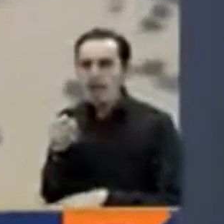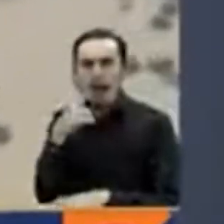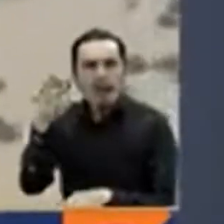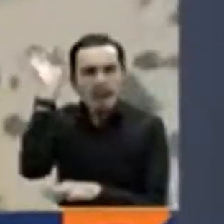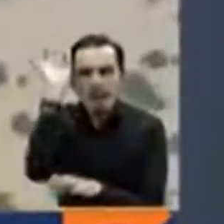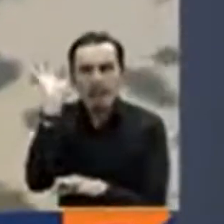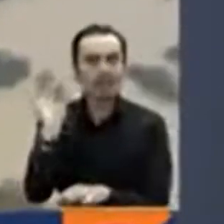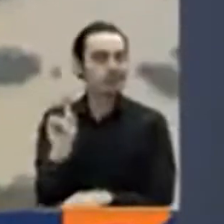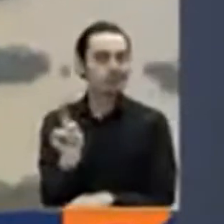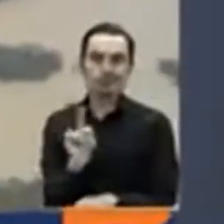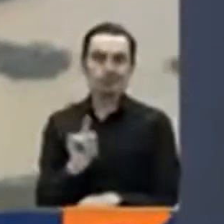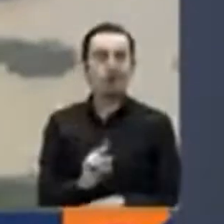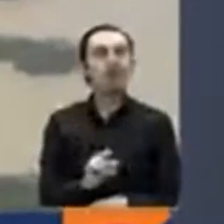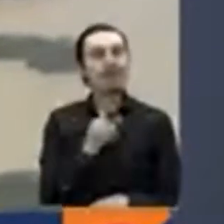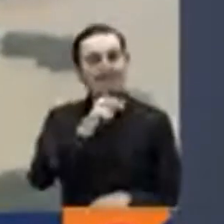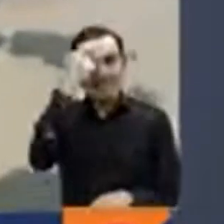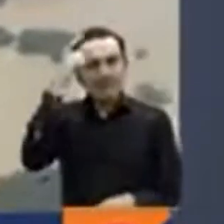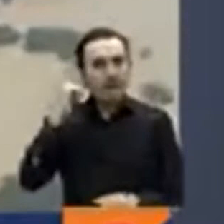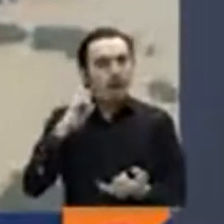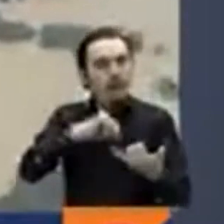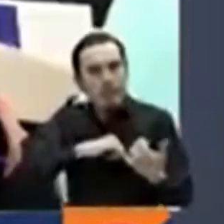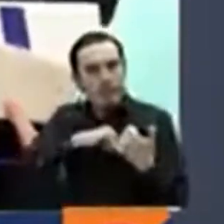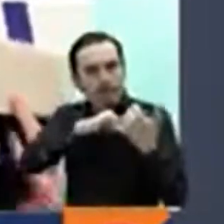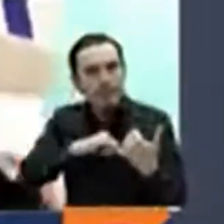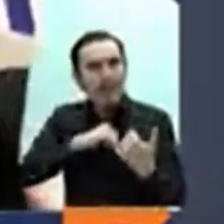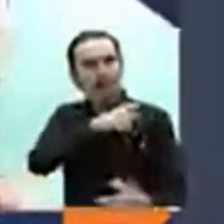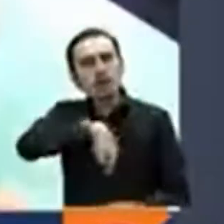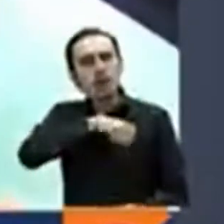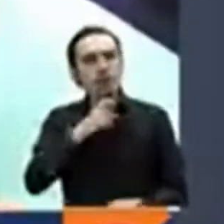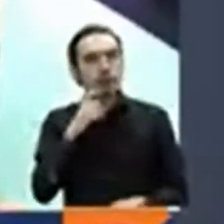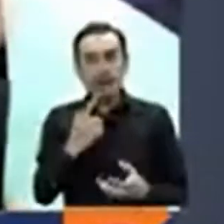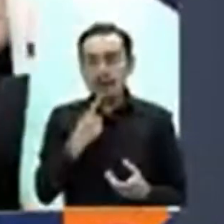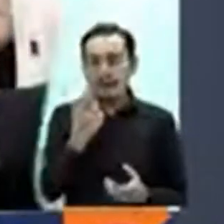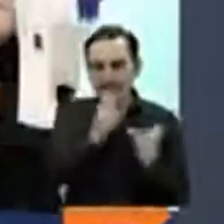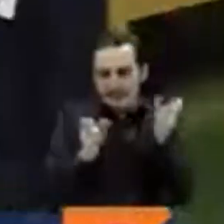que hay, sino es la eterna necesidad, el sinfín, la avaricia humana.